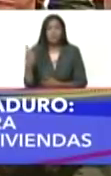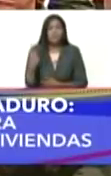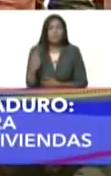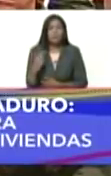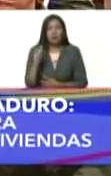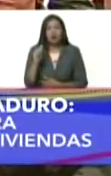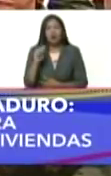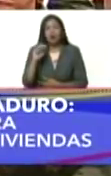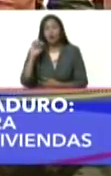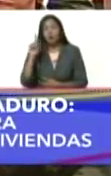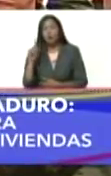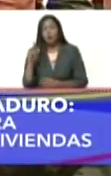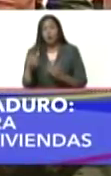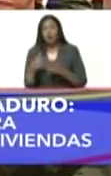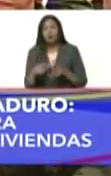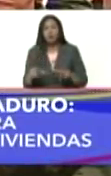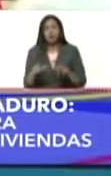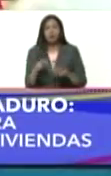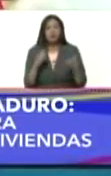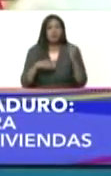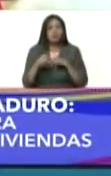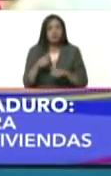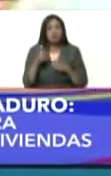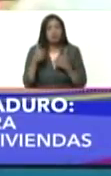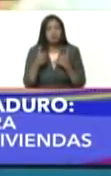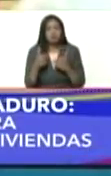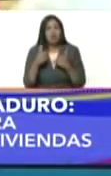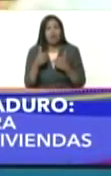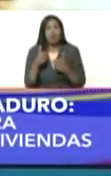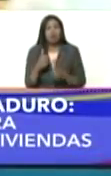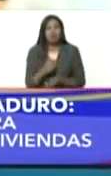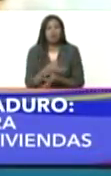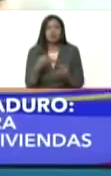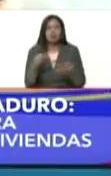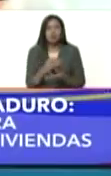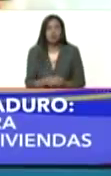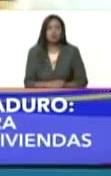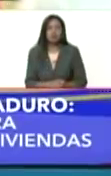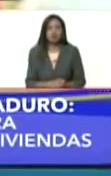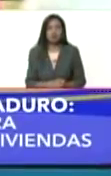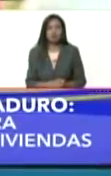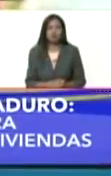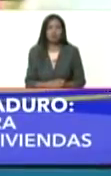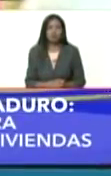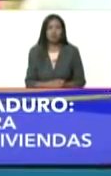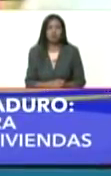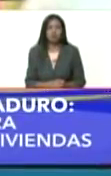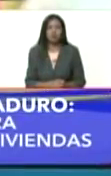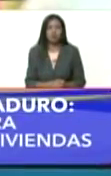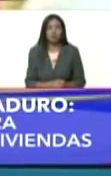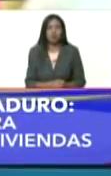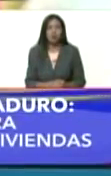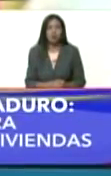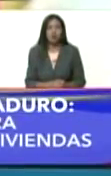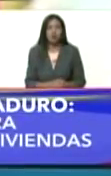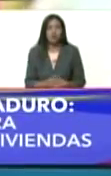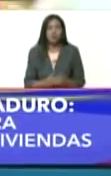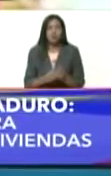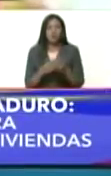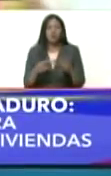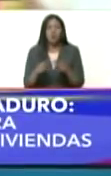A1, bien defendido, bien en funcionamiento. Igualmente el comandante del comando